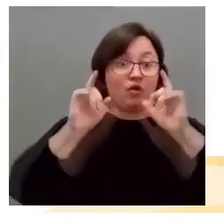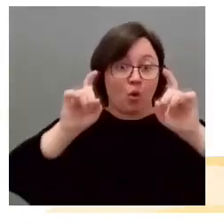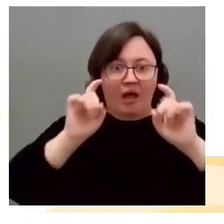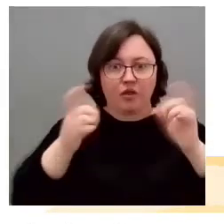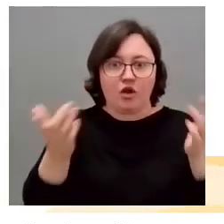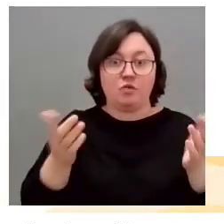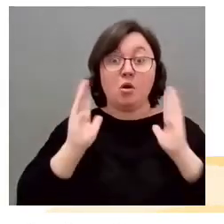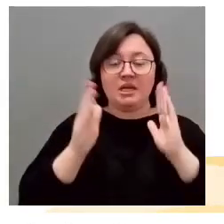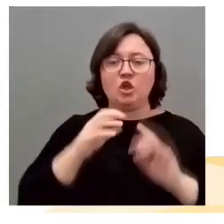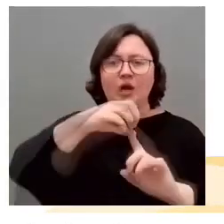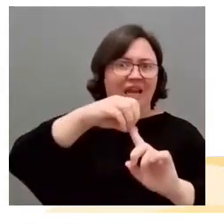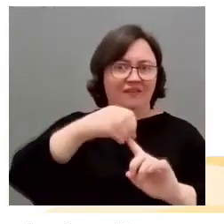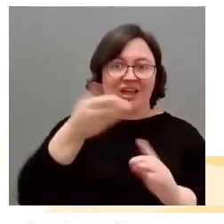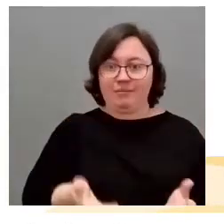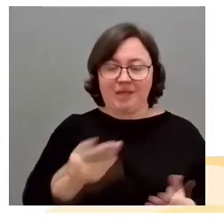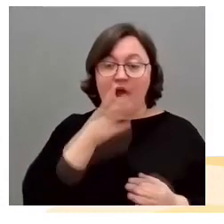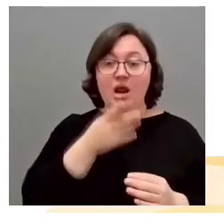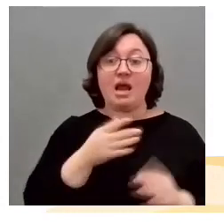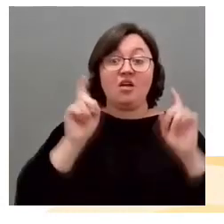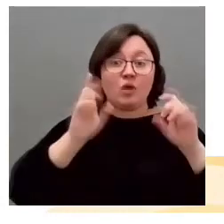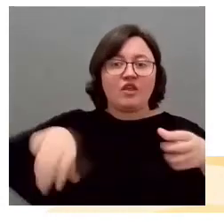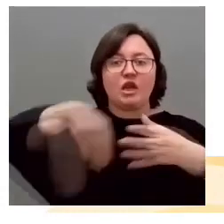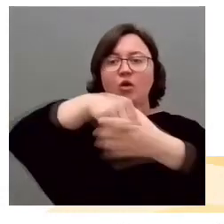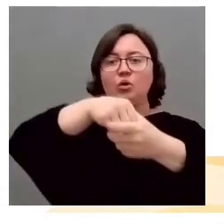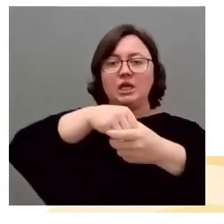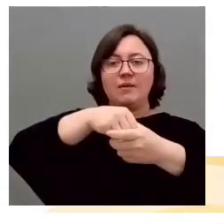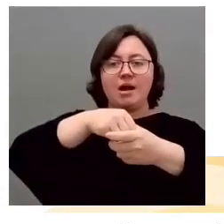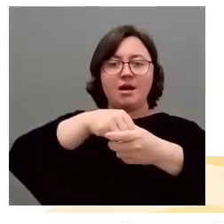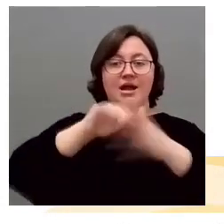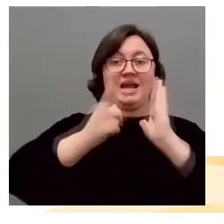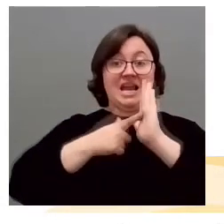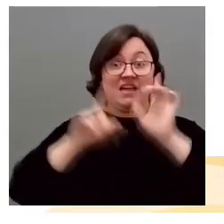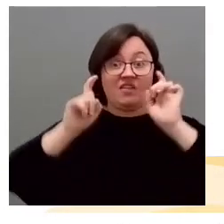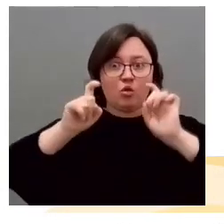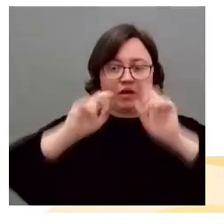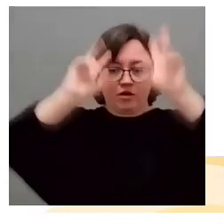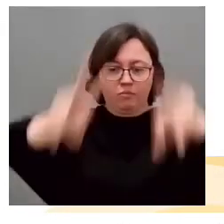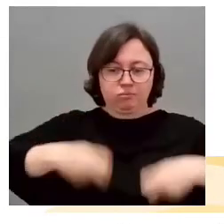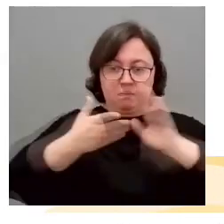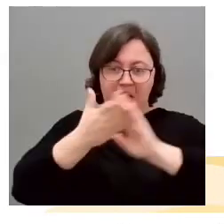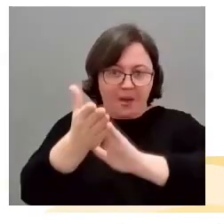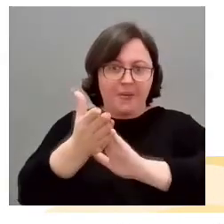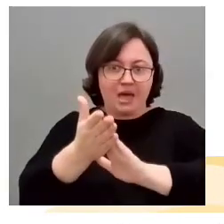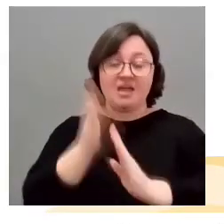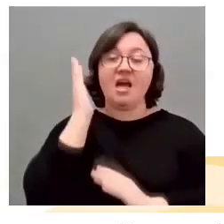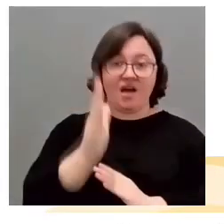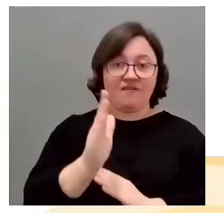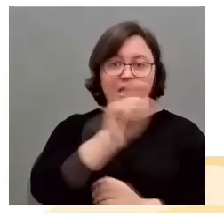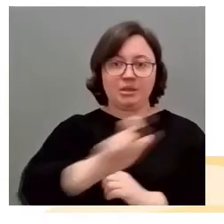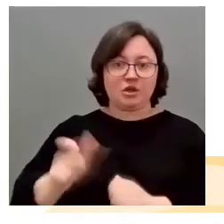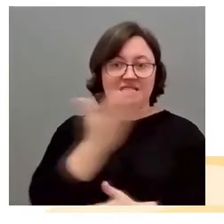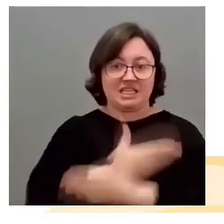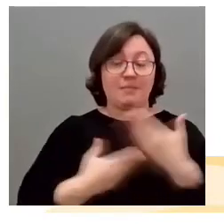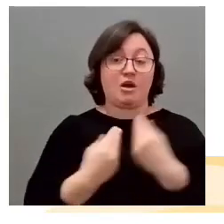estamos en un momento clave con la educación inclusiva, con la modificación de la ley de educación que afecta, por supuesto, también a las personas